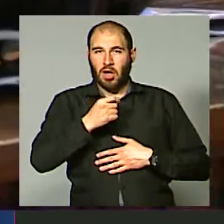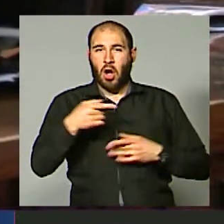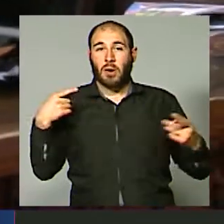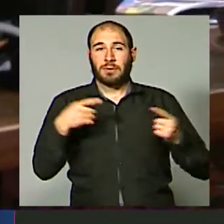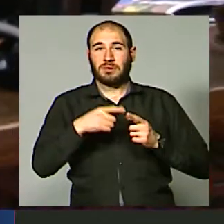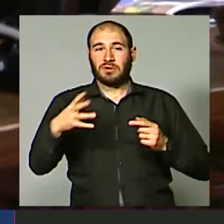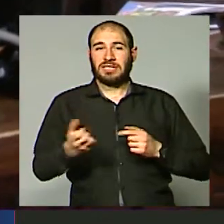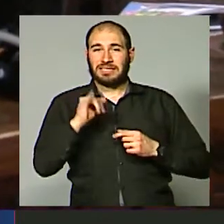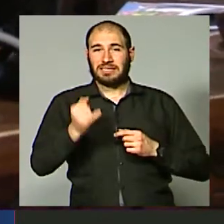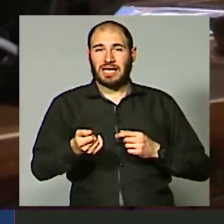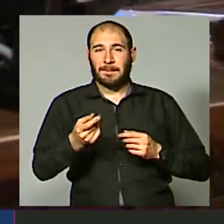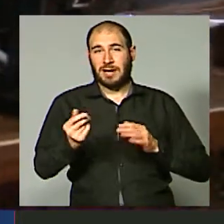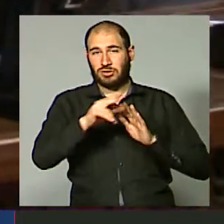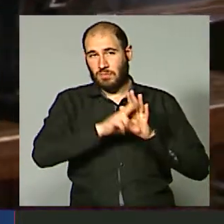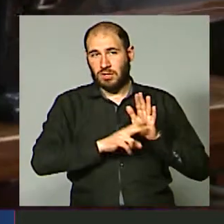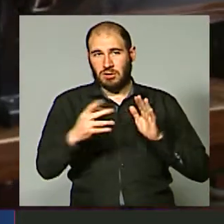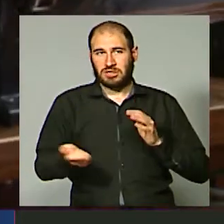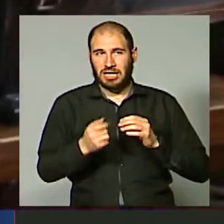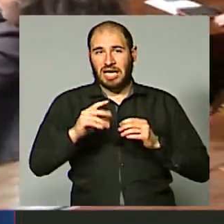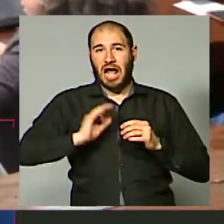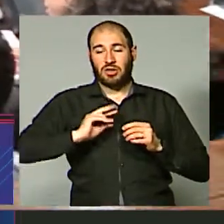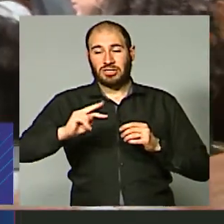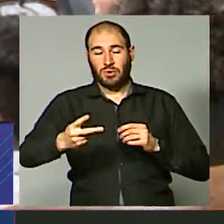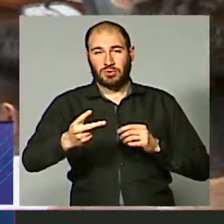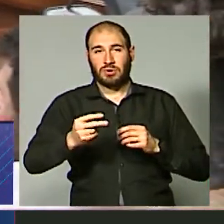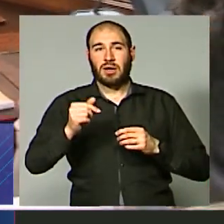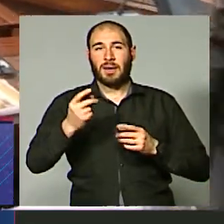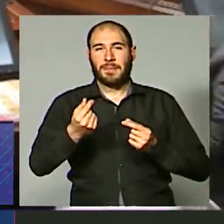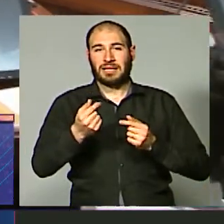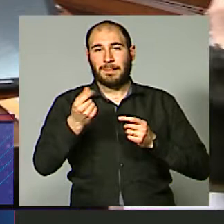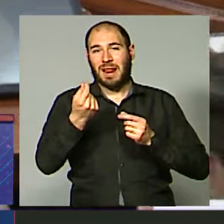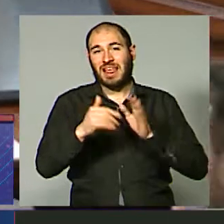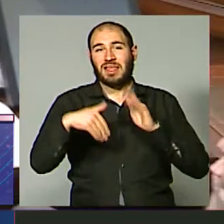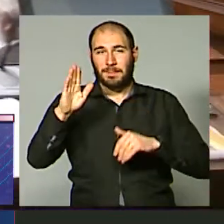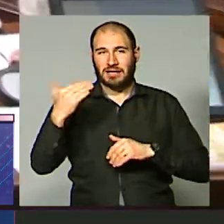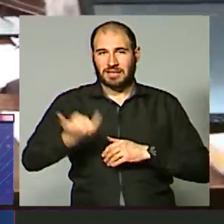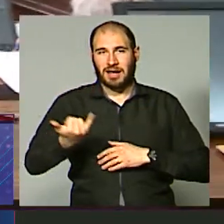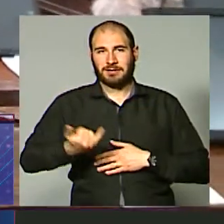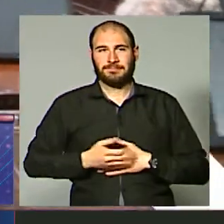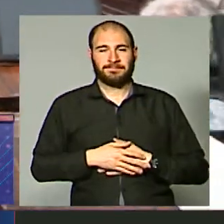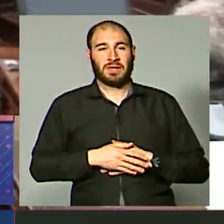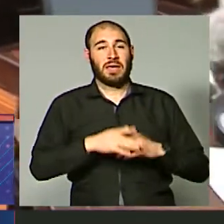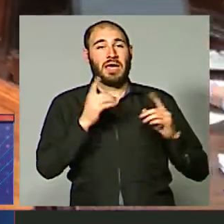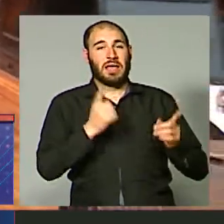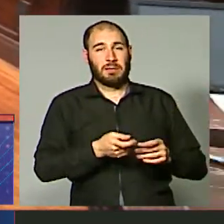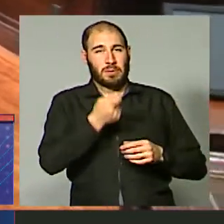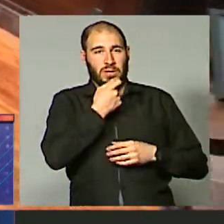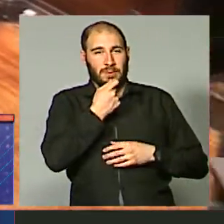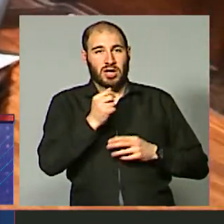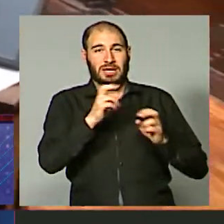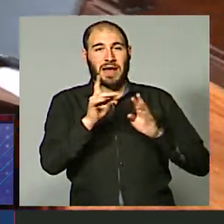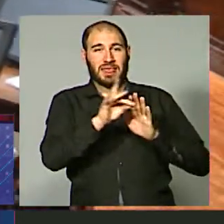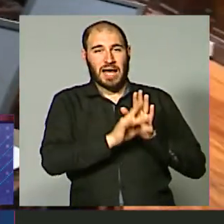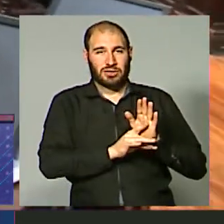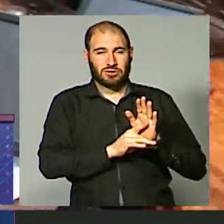objetivos que se ha trazado en el presupuesto, sería el segundo año consecutivo con una pauta con superávit corriente. Y que tiene que ver, por ejemplo, en cuanto a los